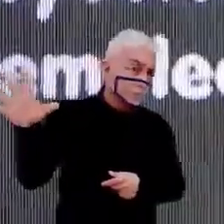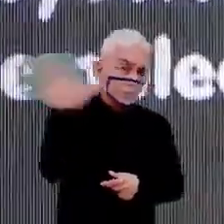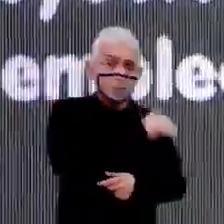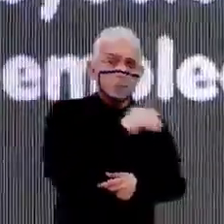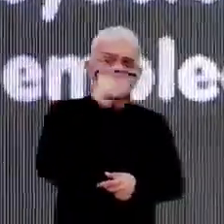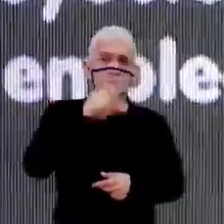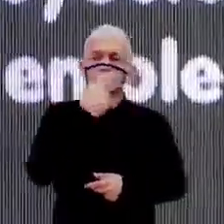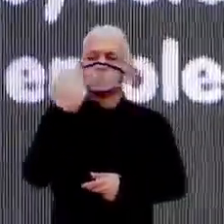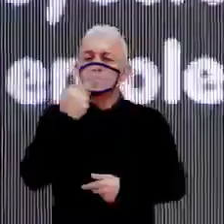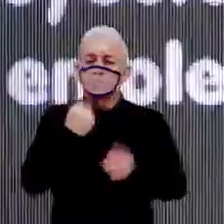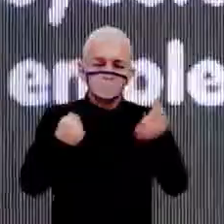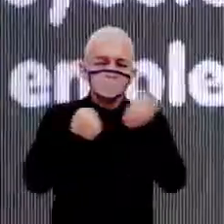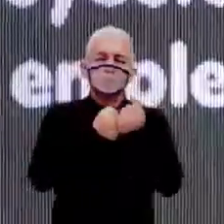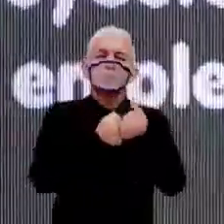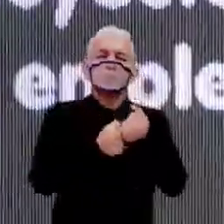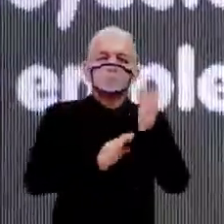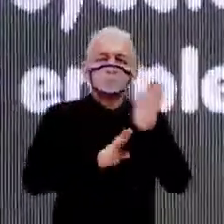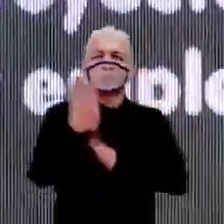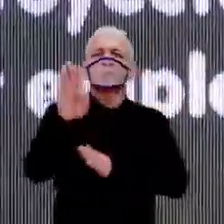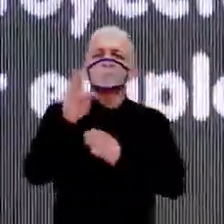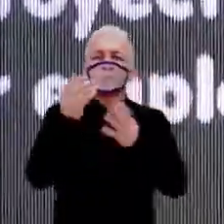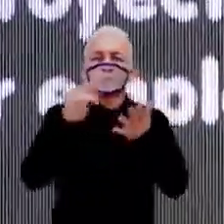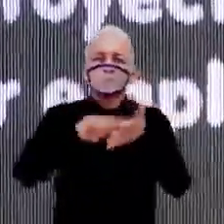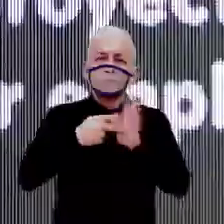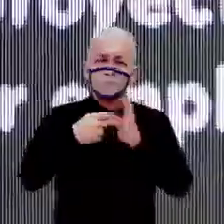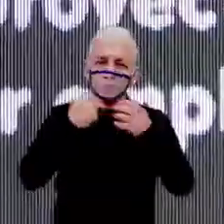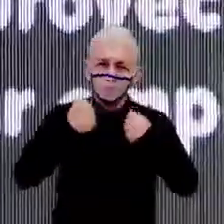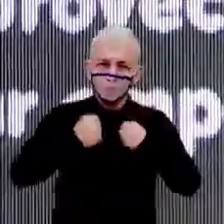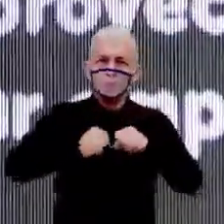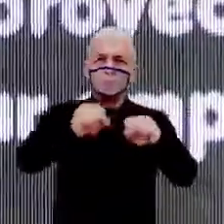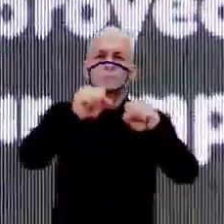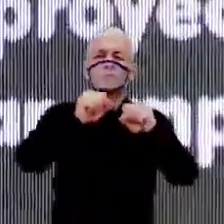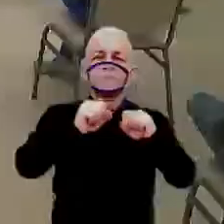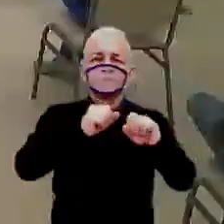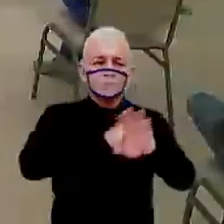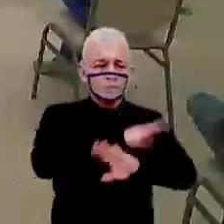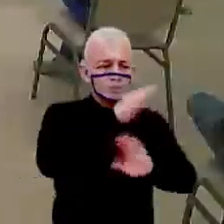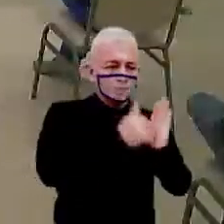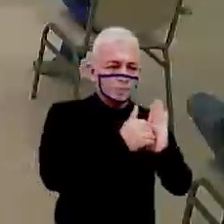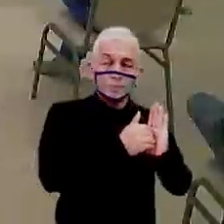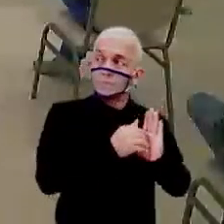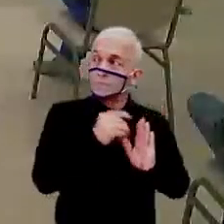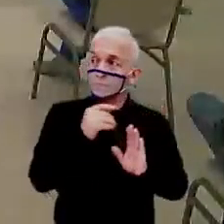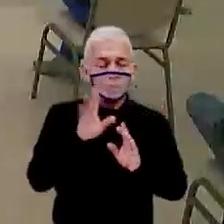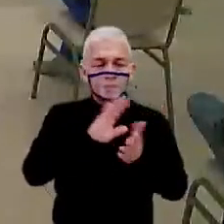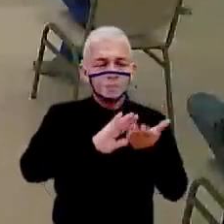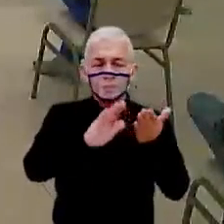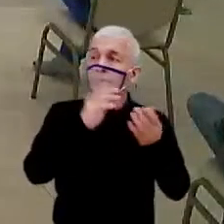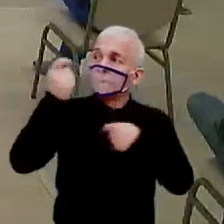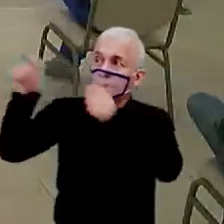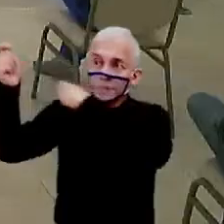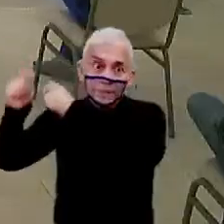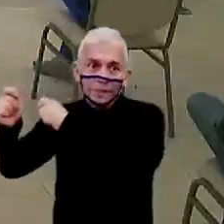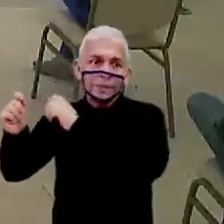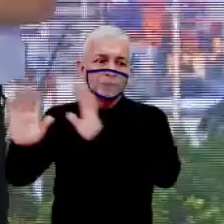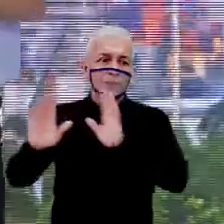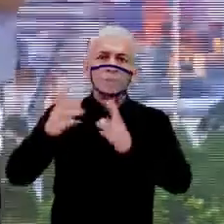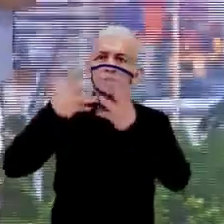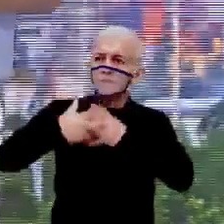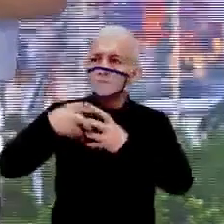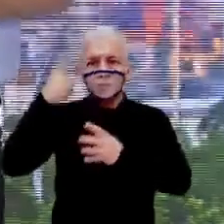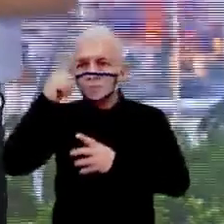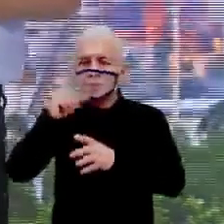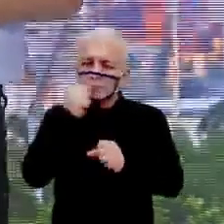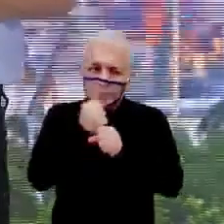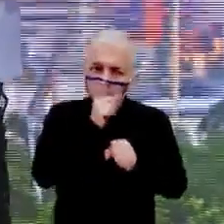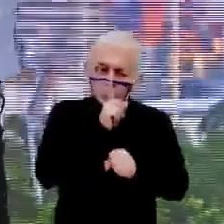de todos los barranquilleros para sacarlo adelante. Pero el esfuerzo no es solo de los que están aquí en esta tarima, sino de muchos funcionarios que no vemos, pero